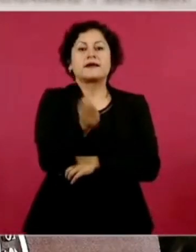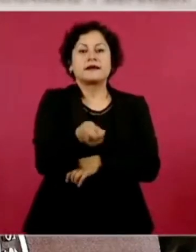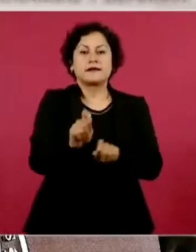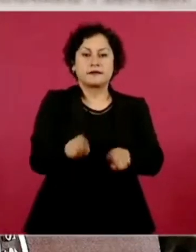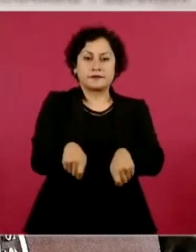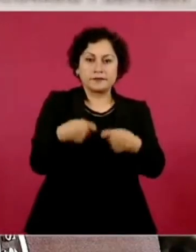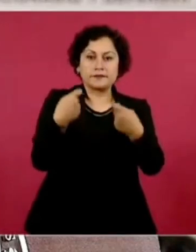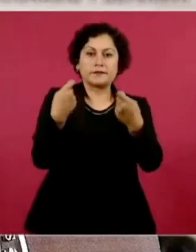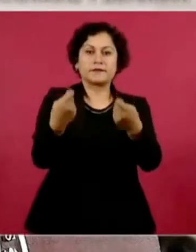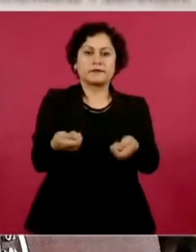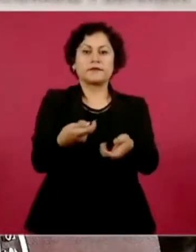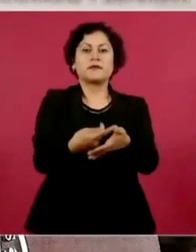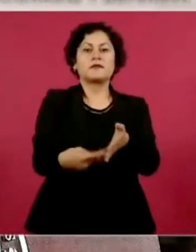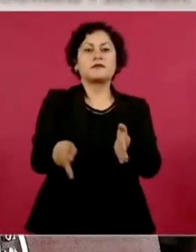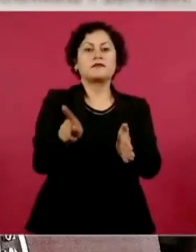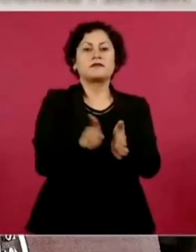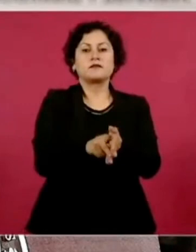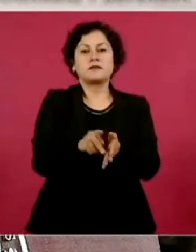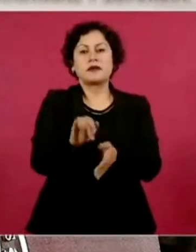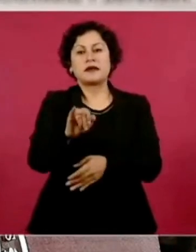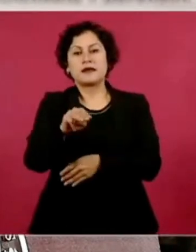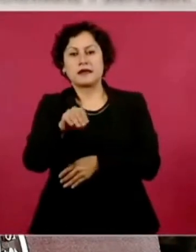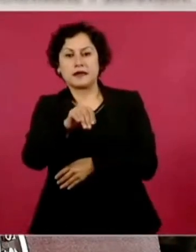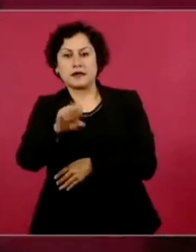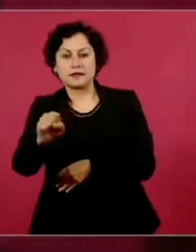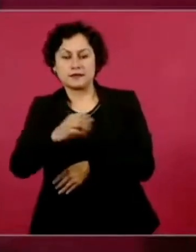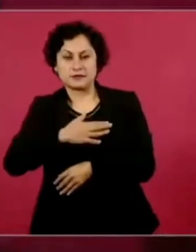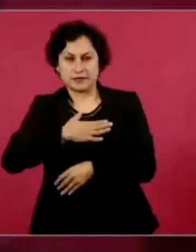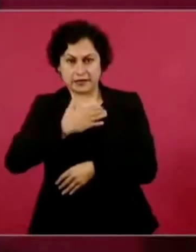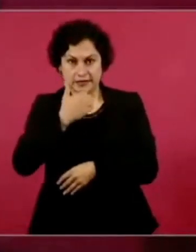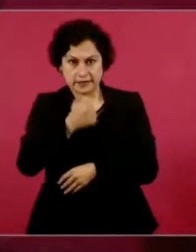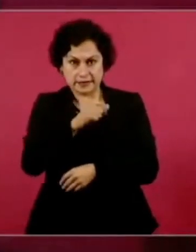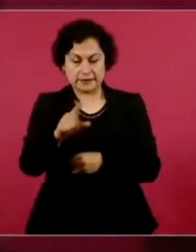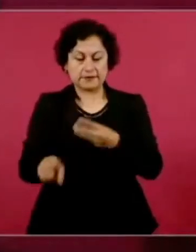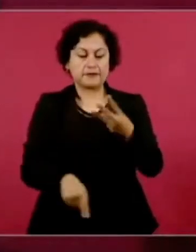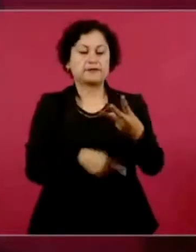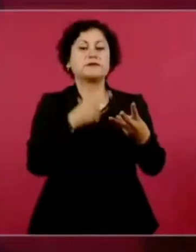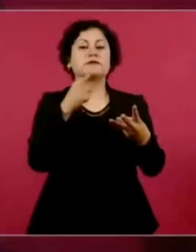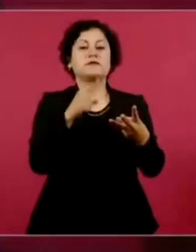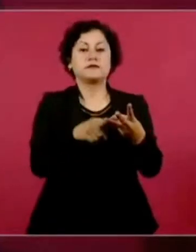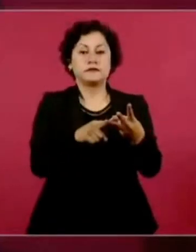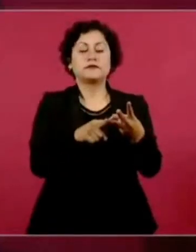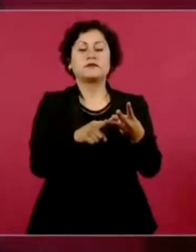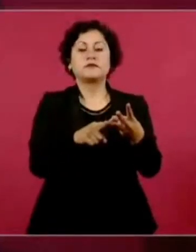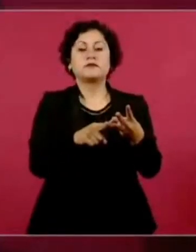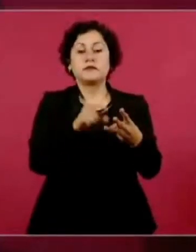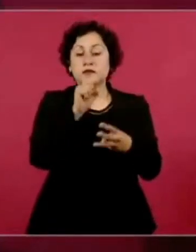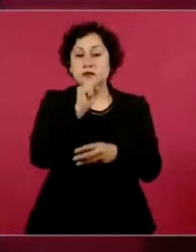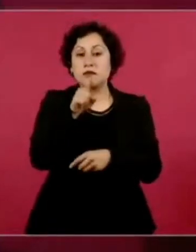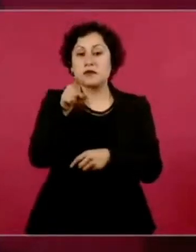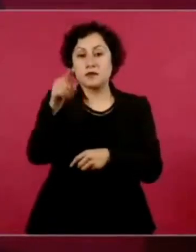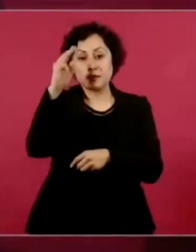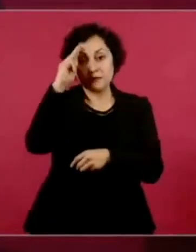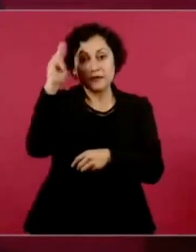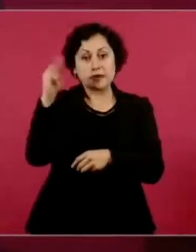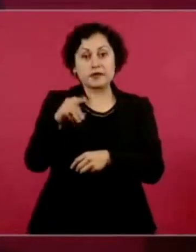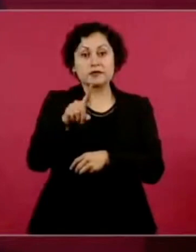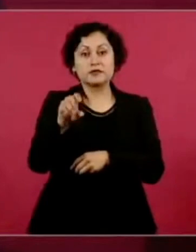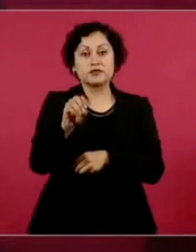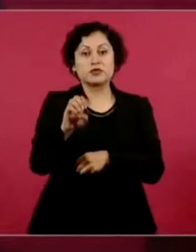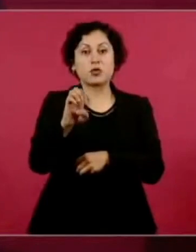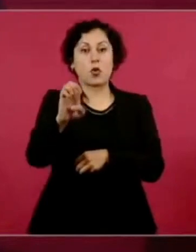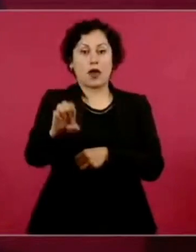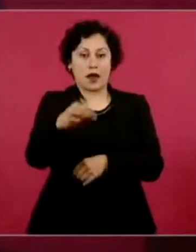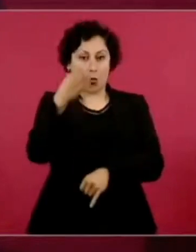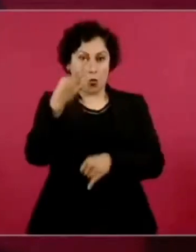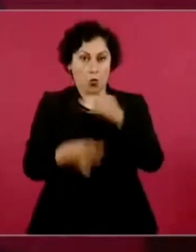basificación del IMSS Bienestar. Y termina el maestro Zoé mostrando el fortalecimiento, el